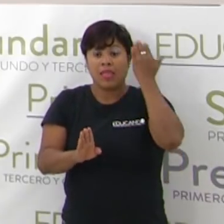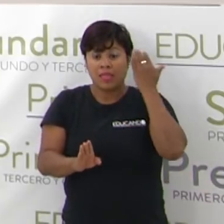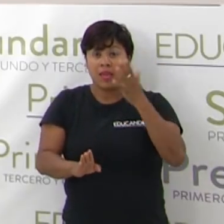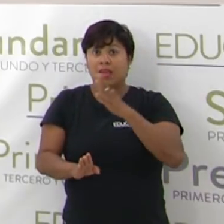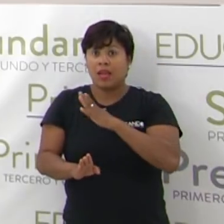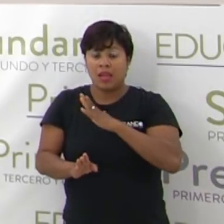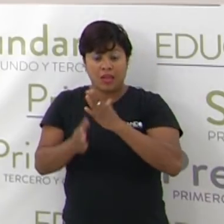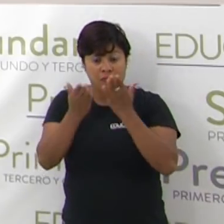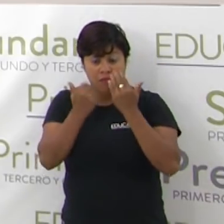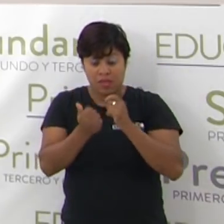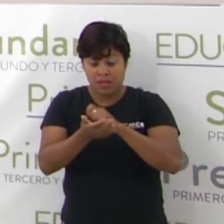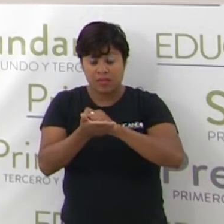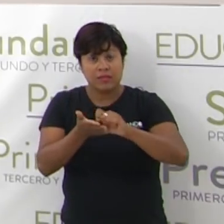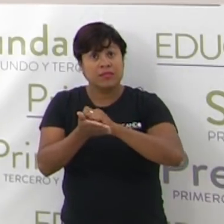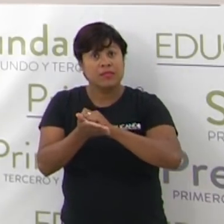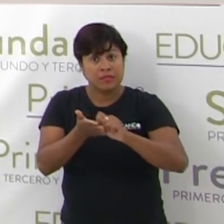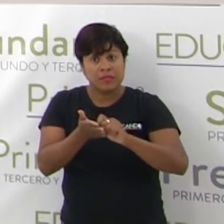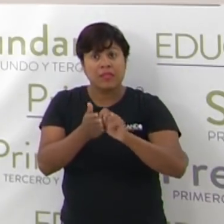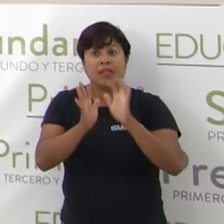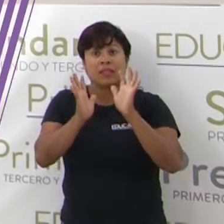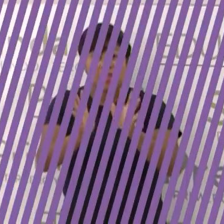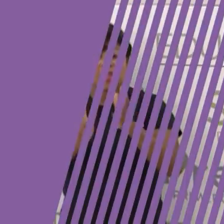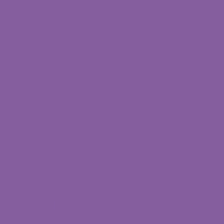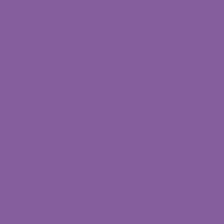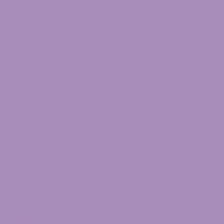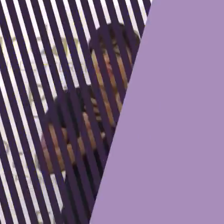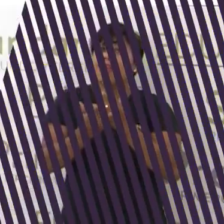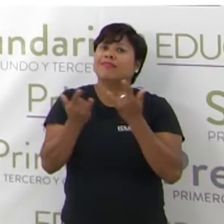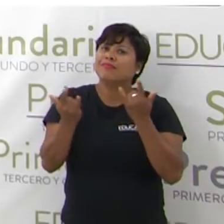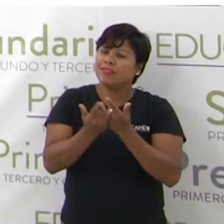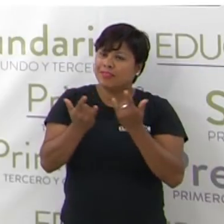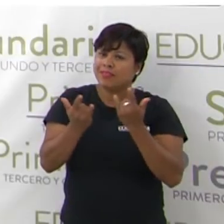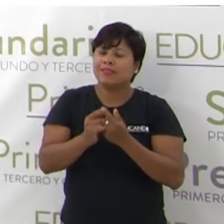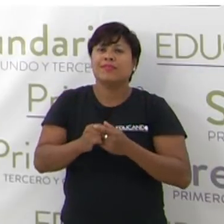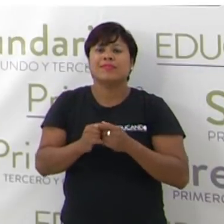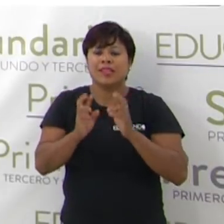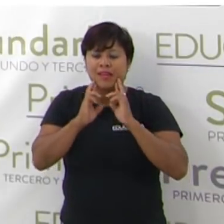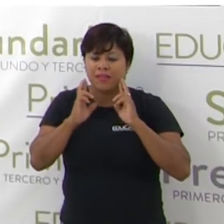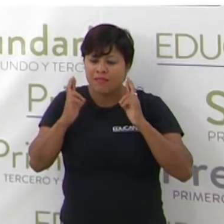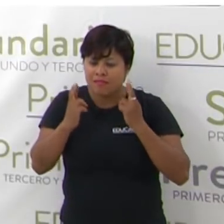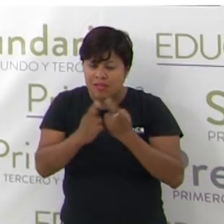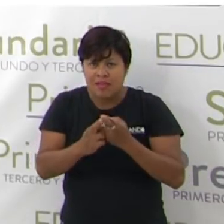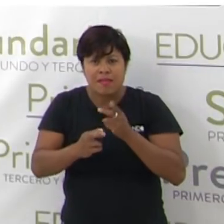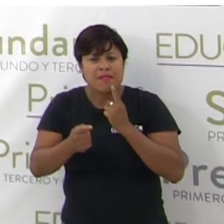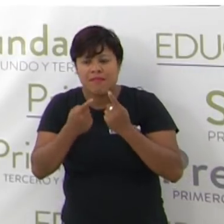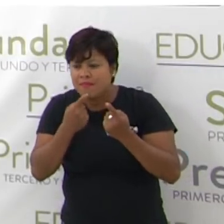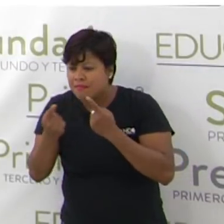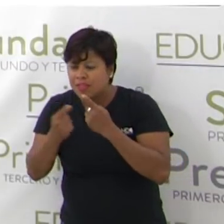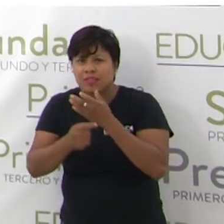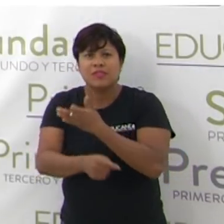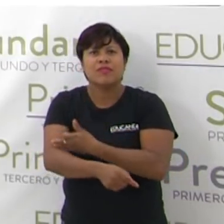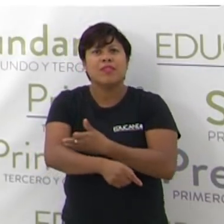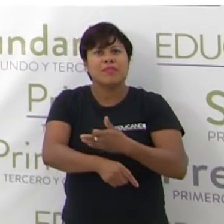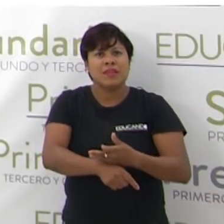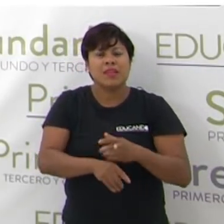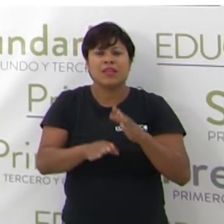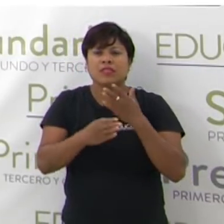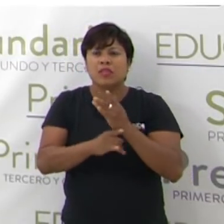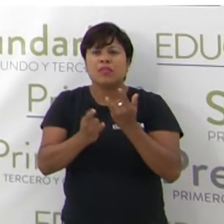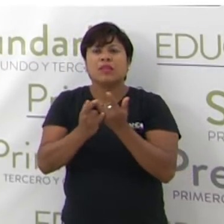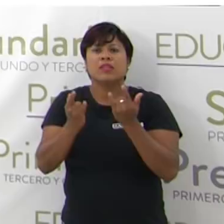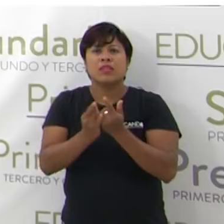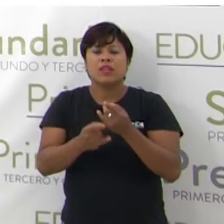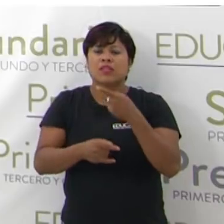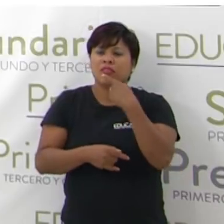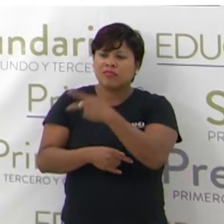la escritura, ya contaba historias. Se reunía y le contaba a su familia historias sobre